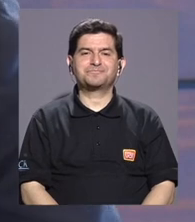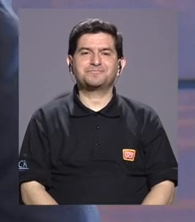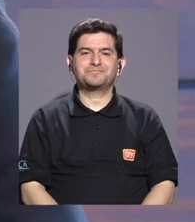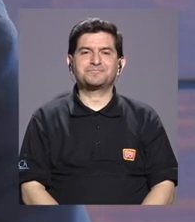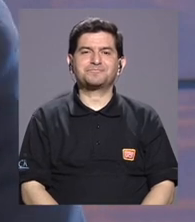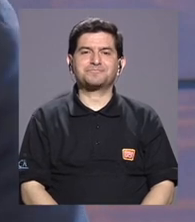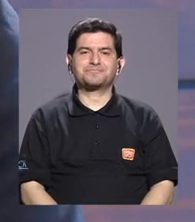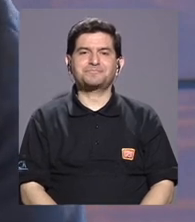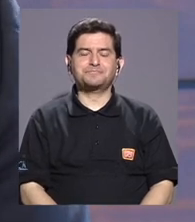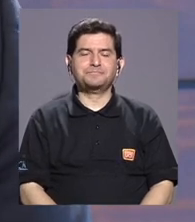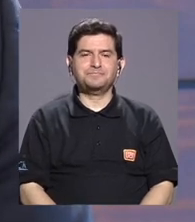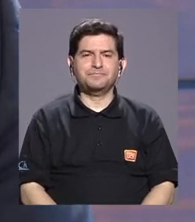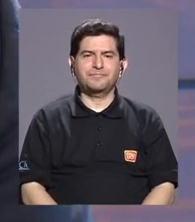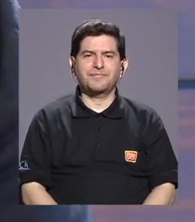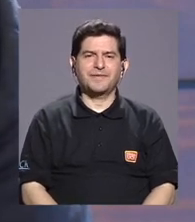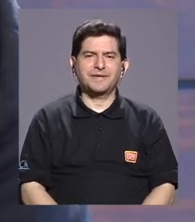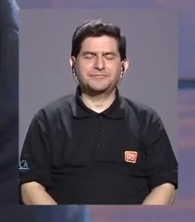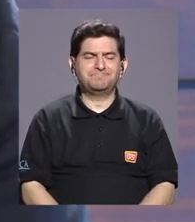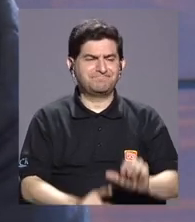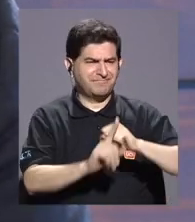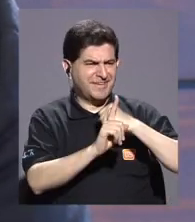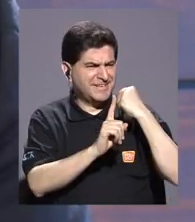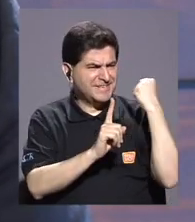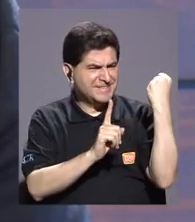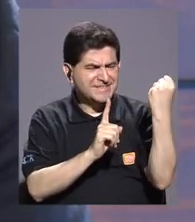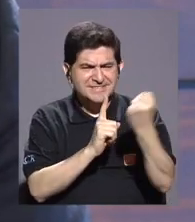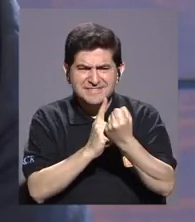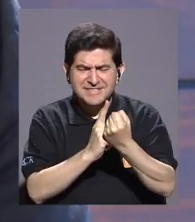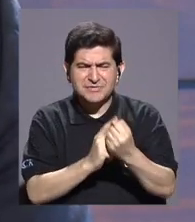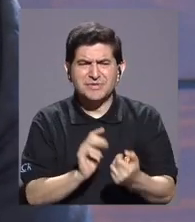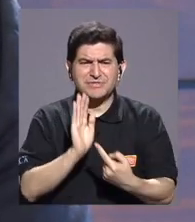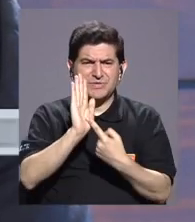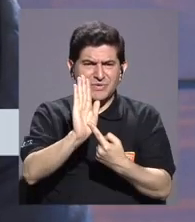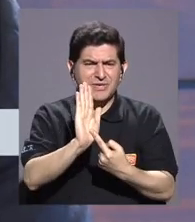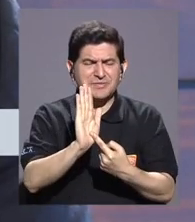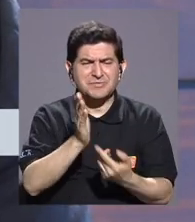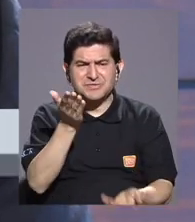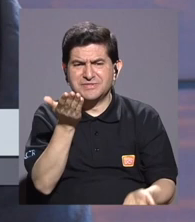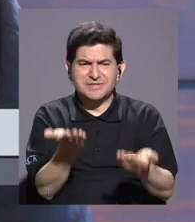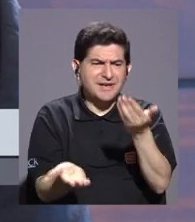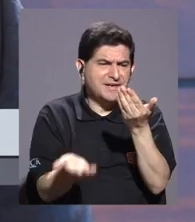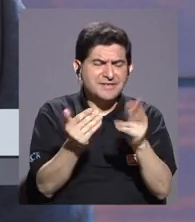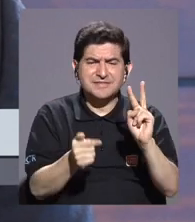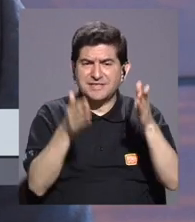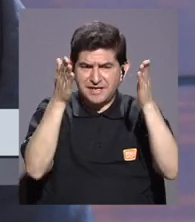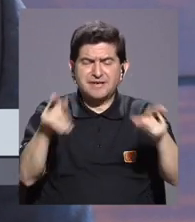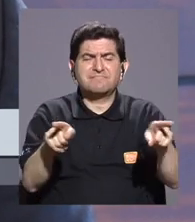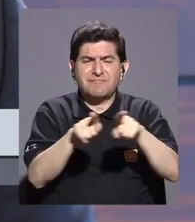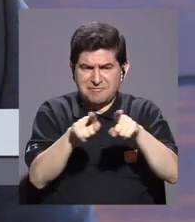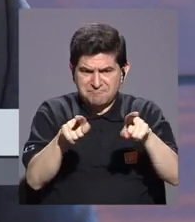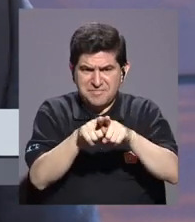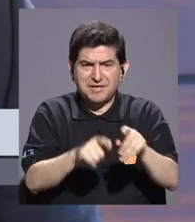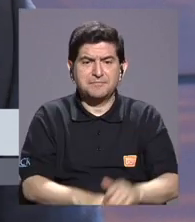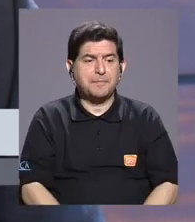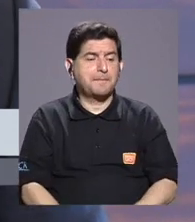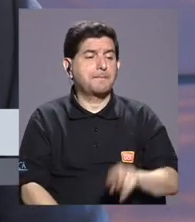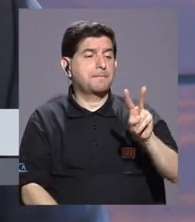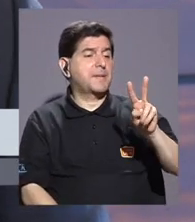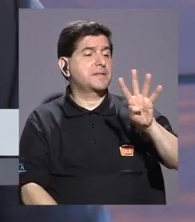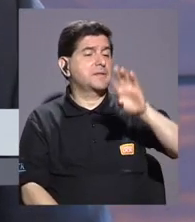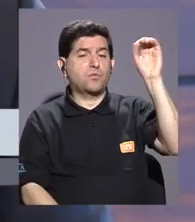José. Don José, vea el escenario y ahora se lo planteaba un poco a los compañeros también.